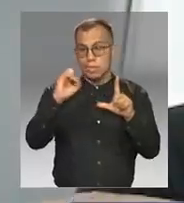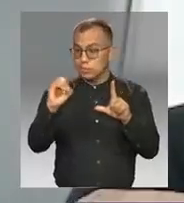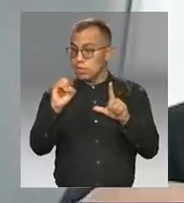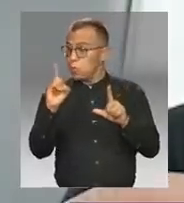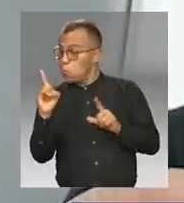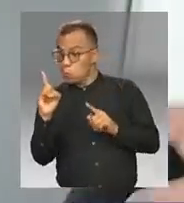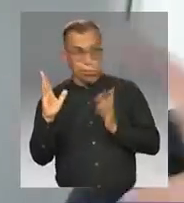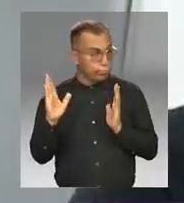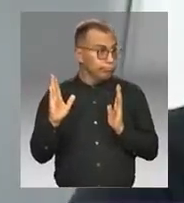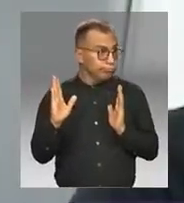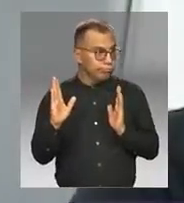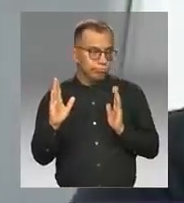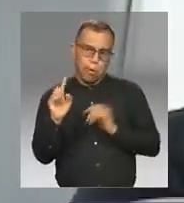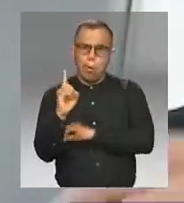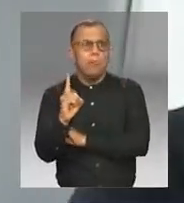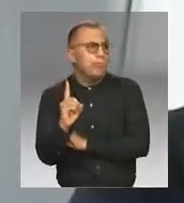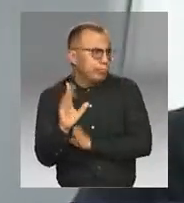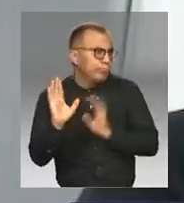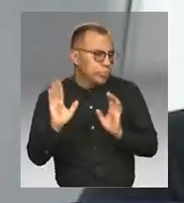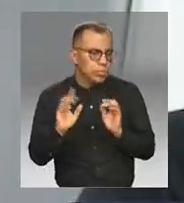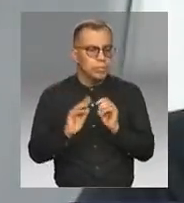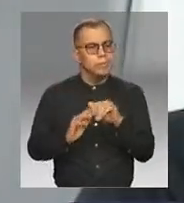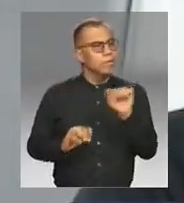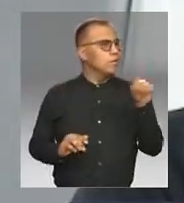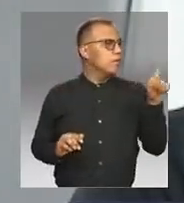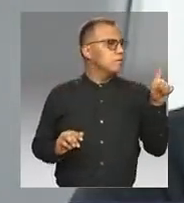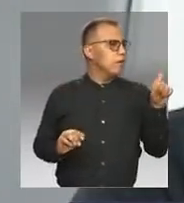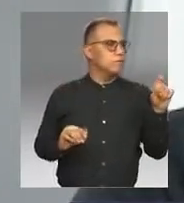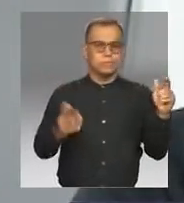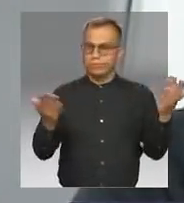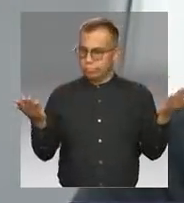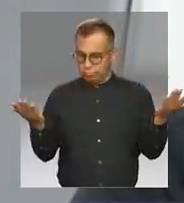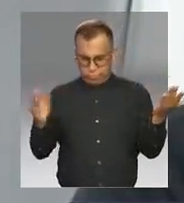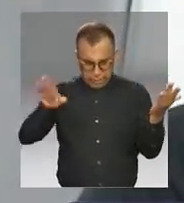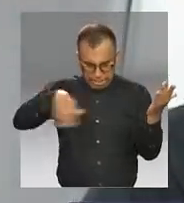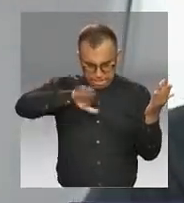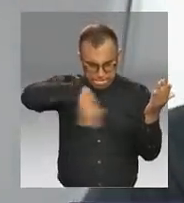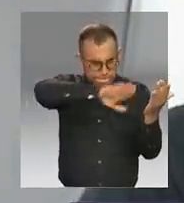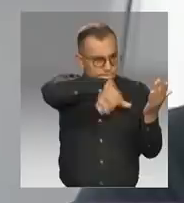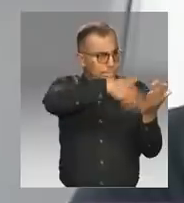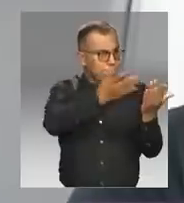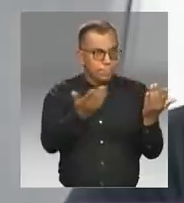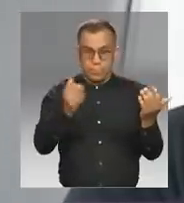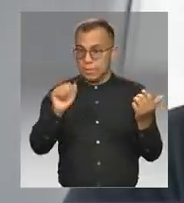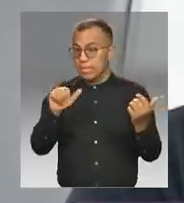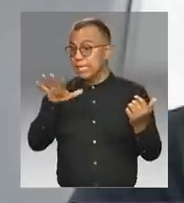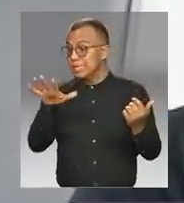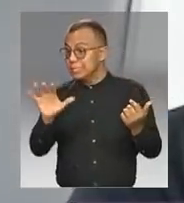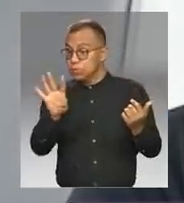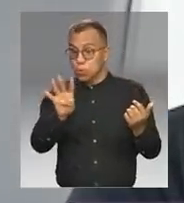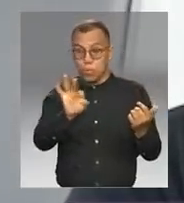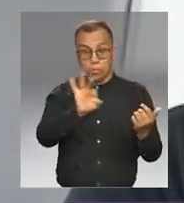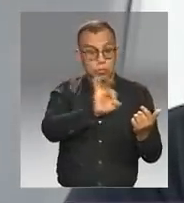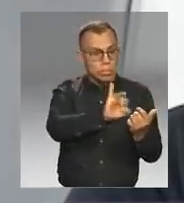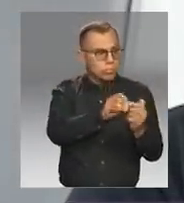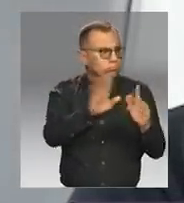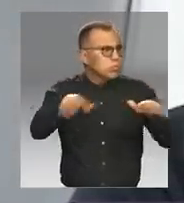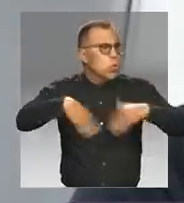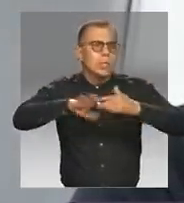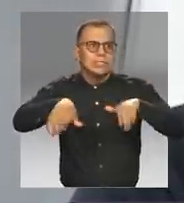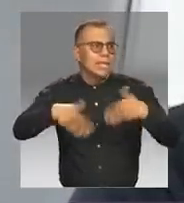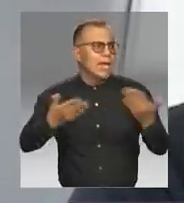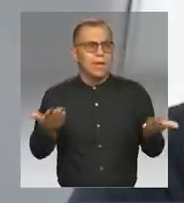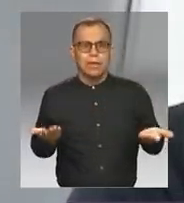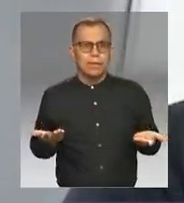01 o 1 y el estrato 6. Porque los estratos 5, 4, 3 no van a